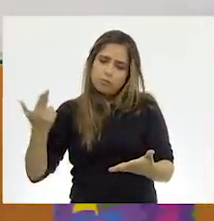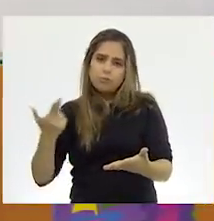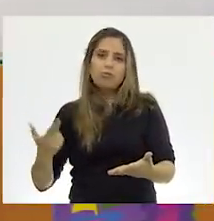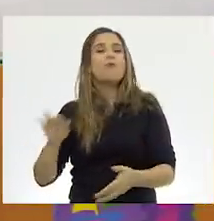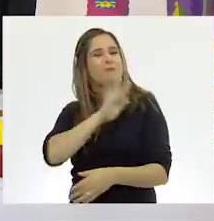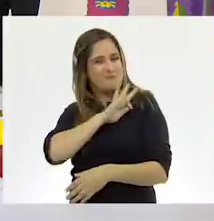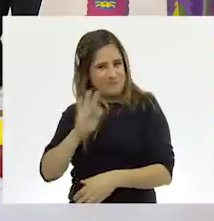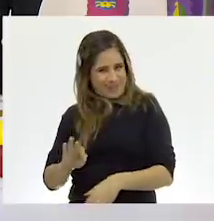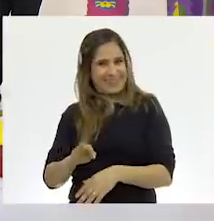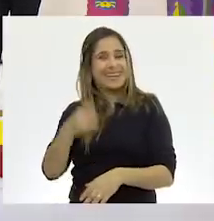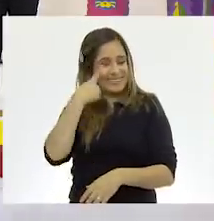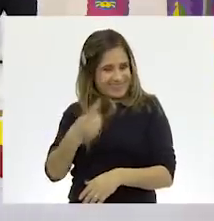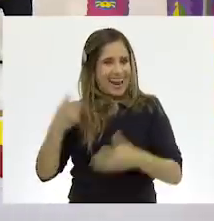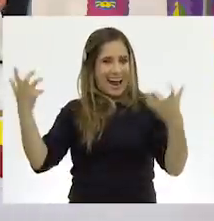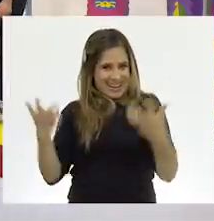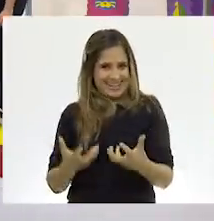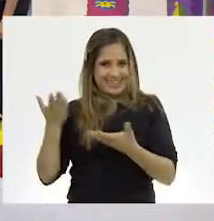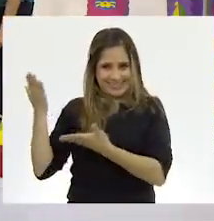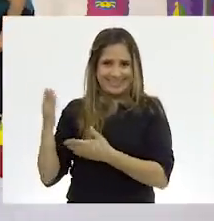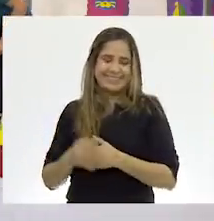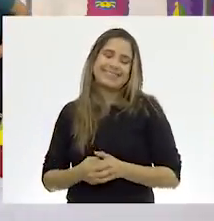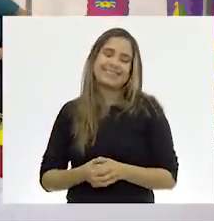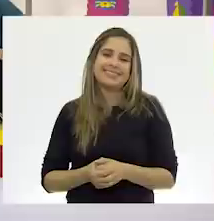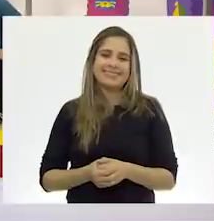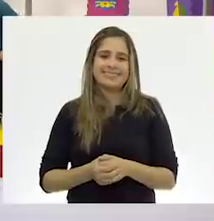tríptico, ¿te parece? Me encanta la idea. A ver, vamos a hacerlo.